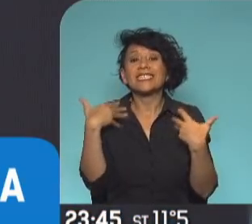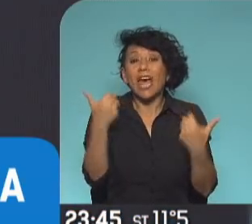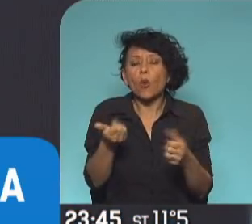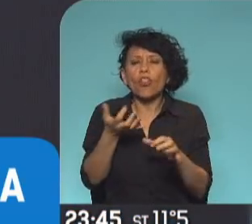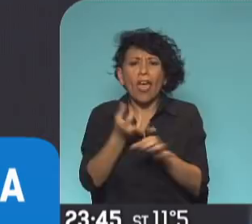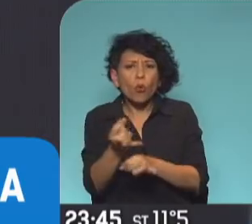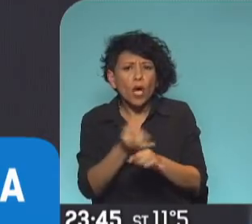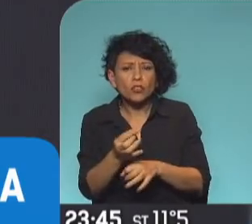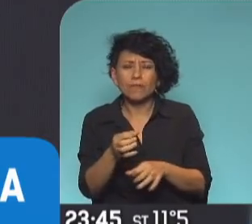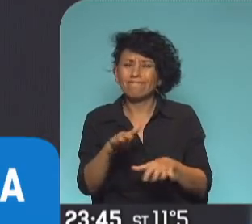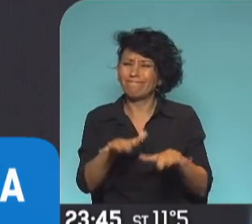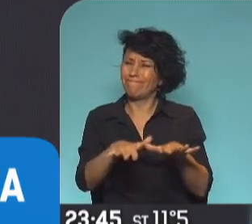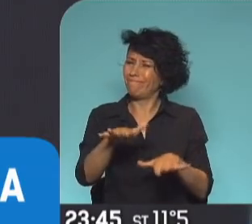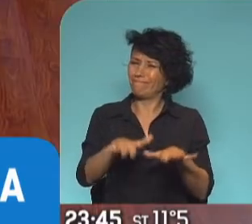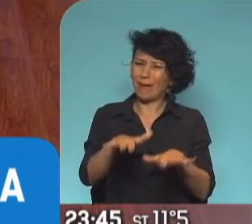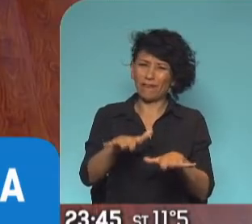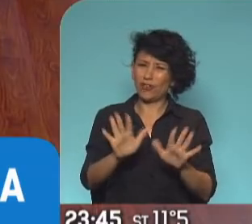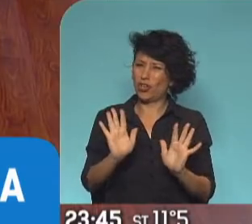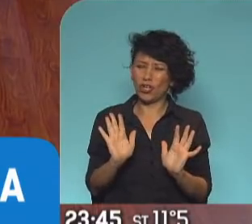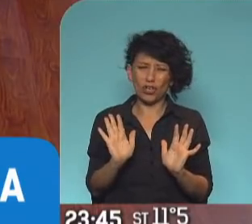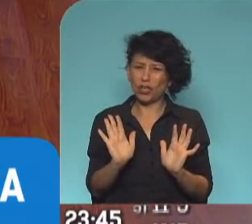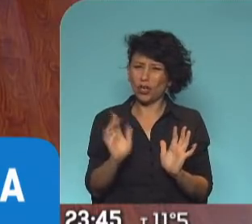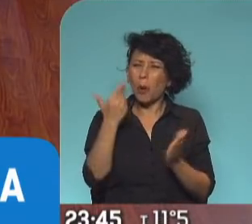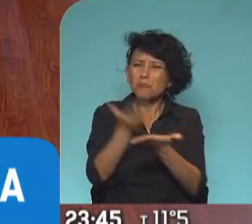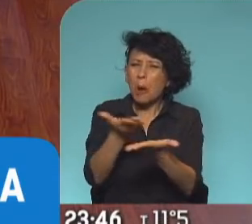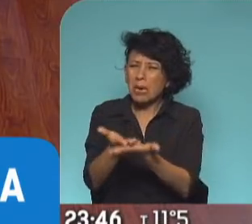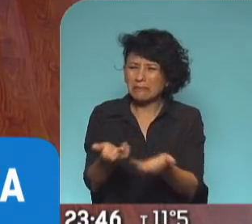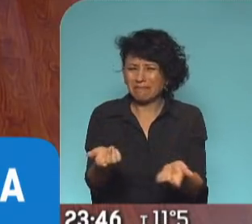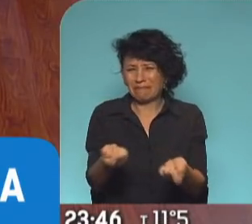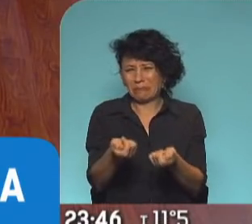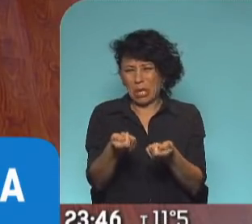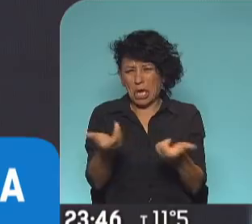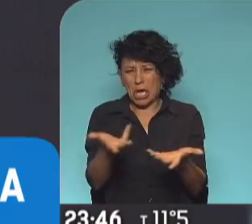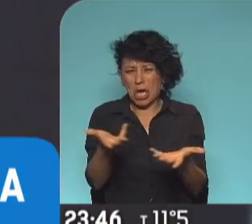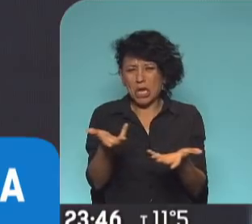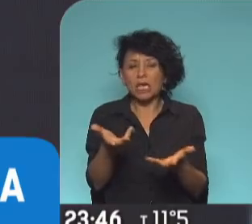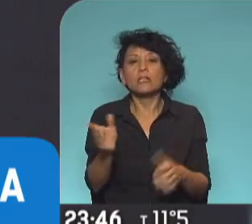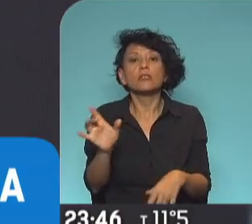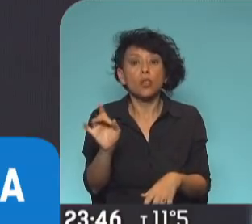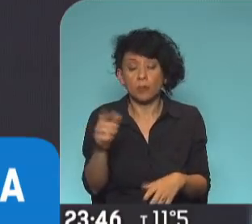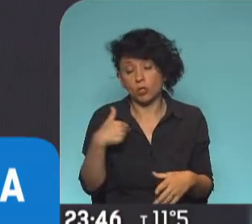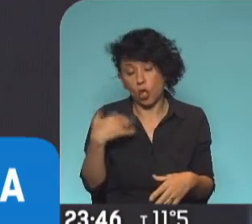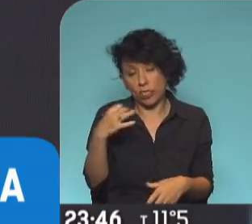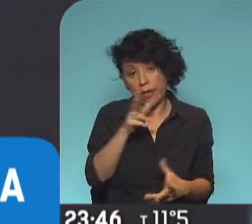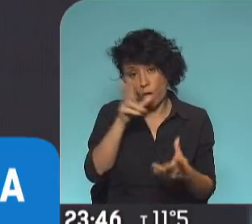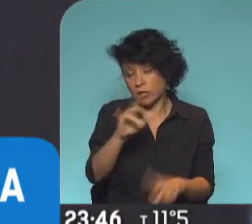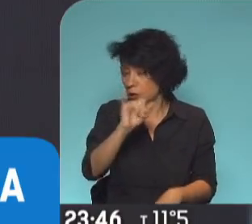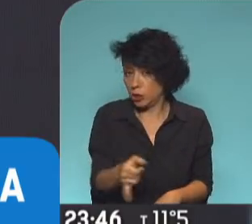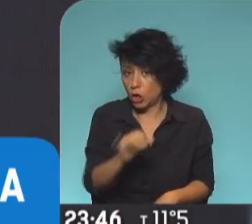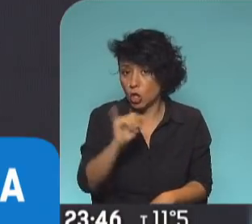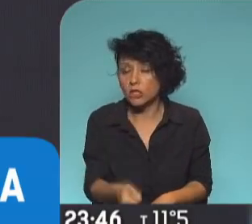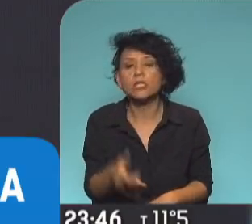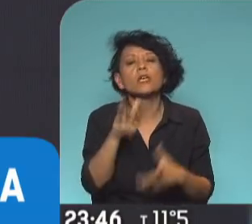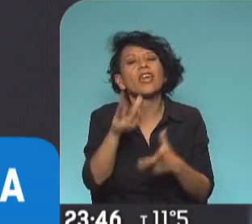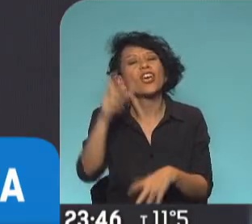educación fueron los más flojos tratados. Y eso que era con un eje menos temático, propuestas. Salvo el caso que tengo que mencionarlo sí o sí, lo que